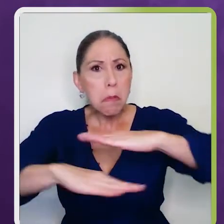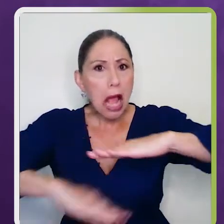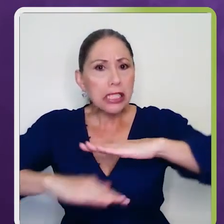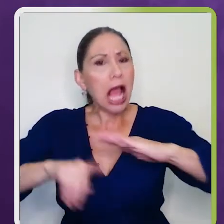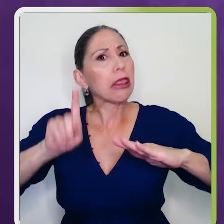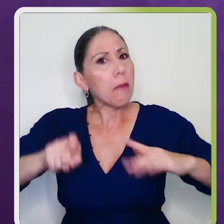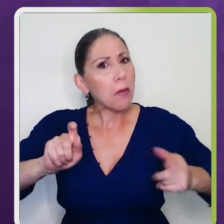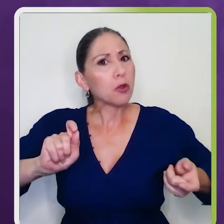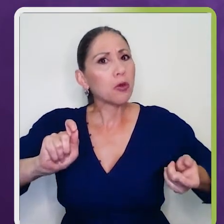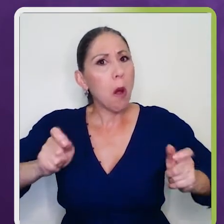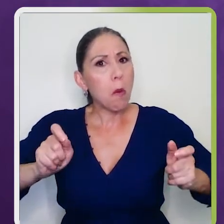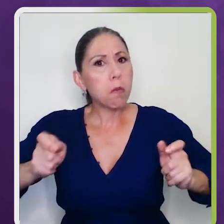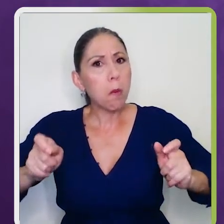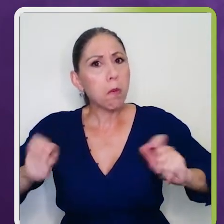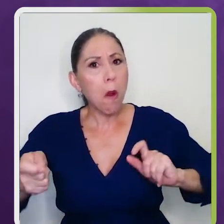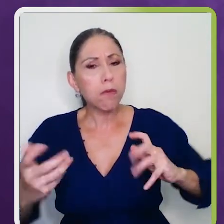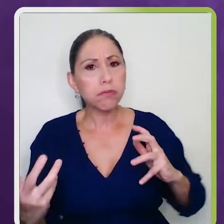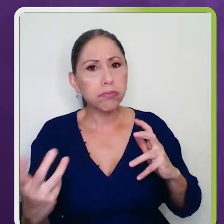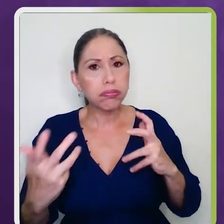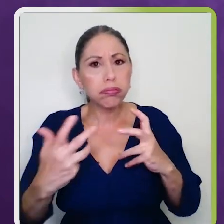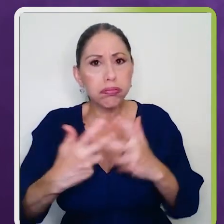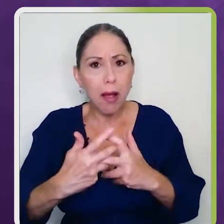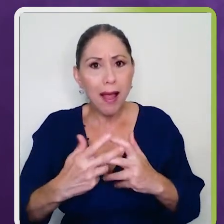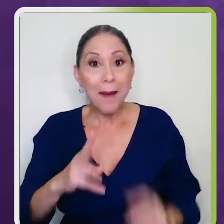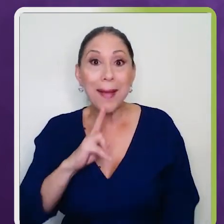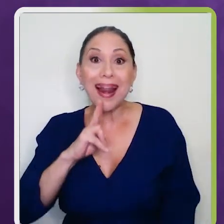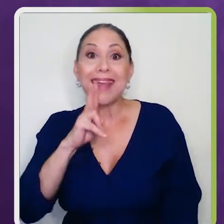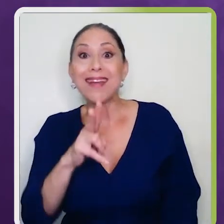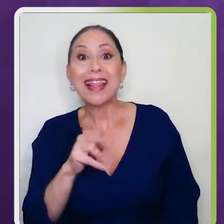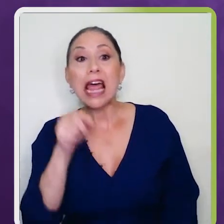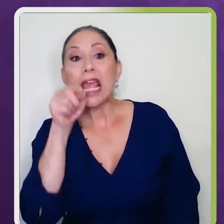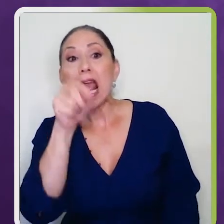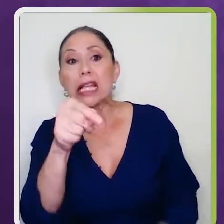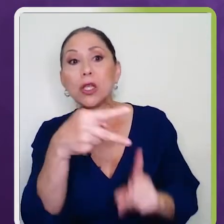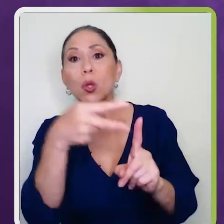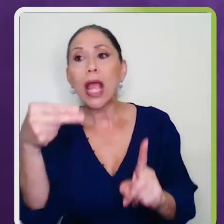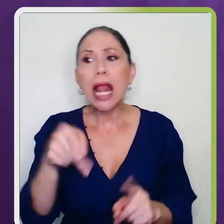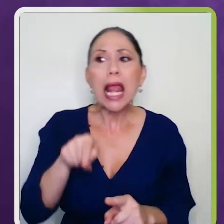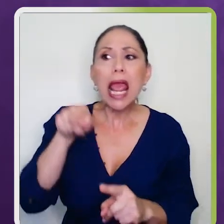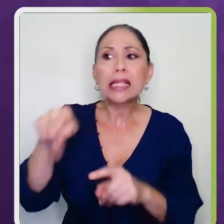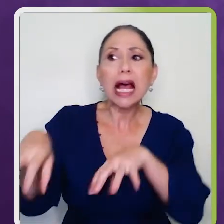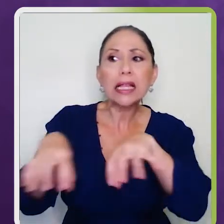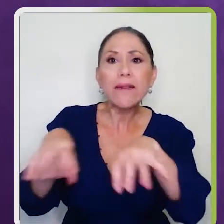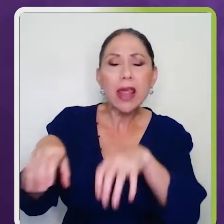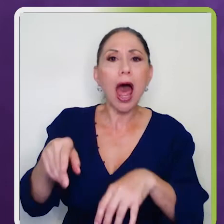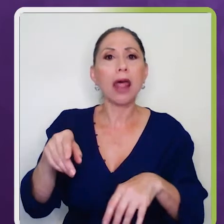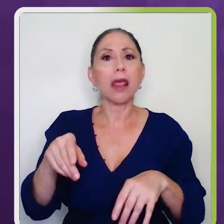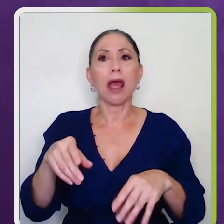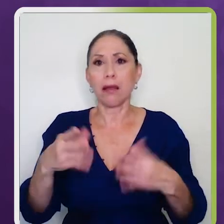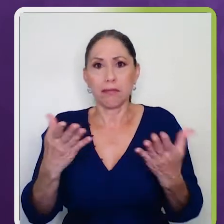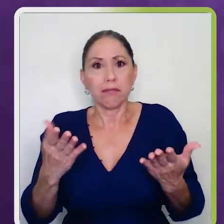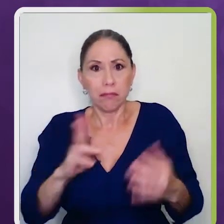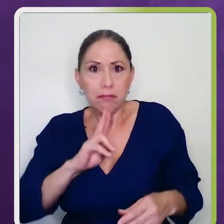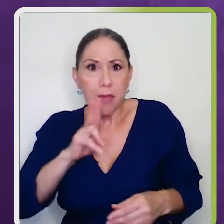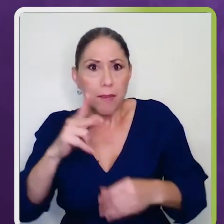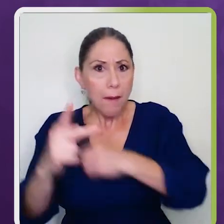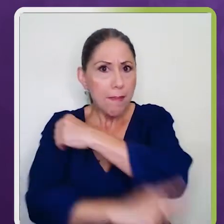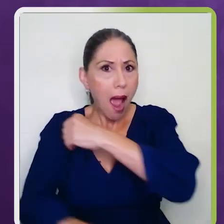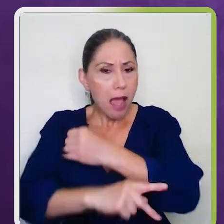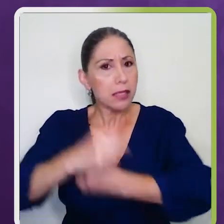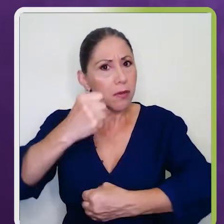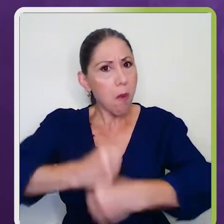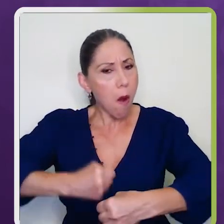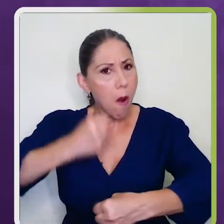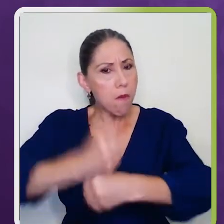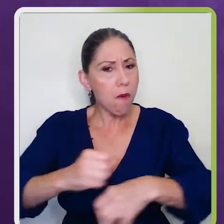irnos acomodando para que de verdad ese hotel y esa actividad y el país como tal